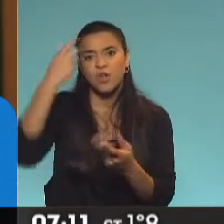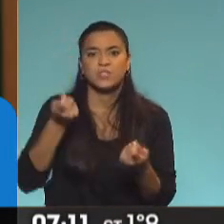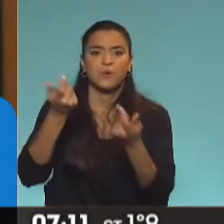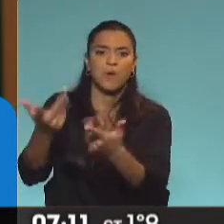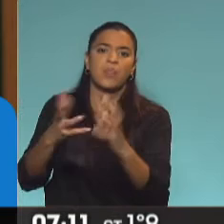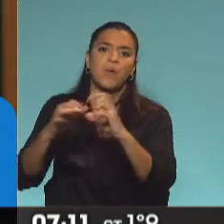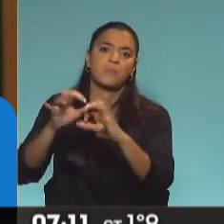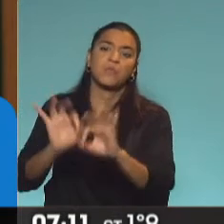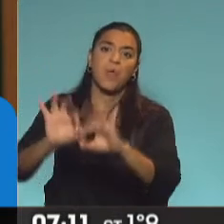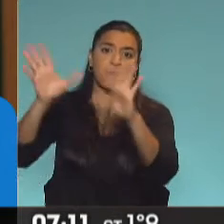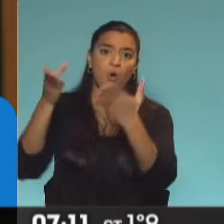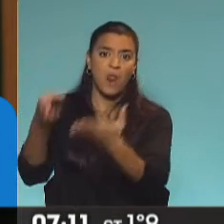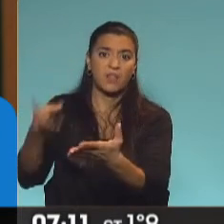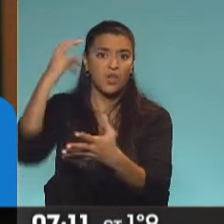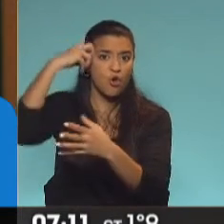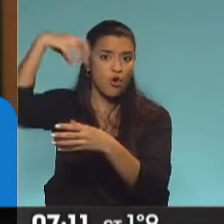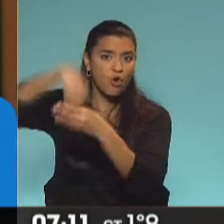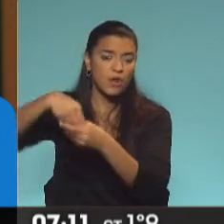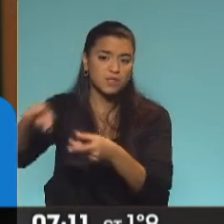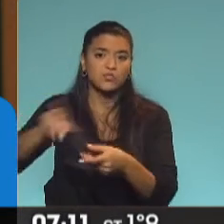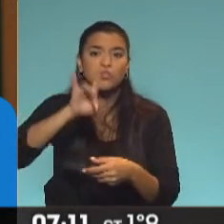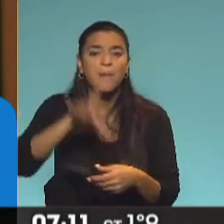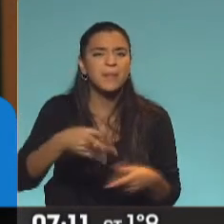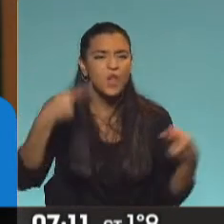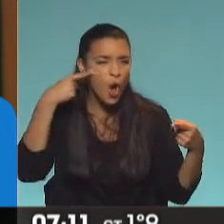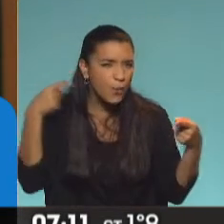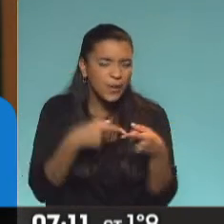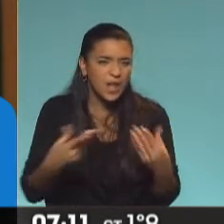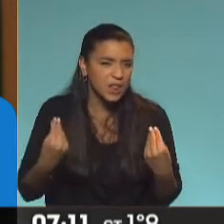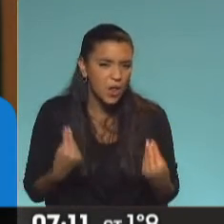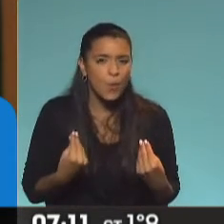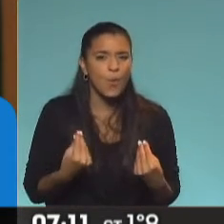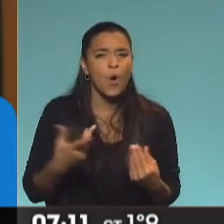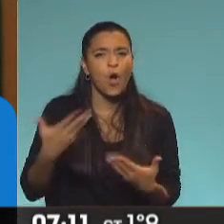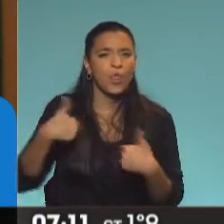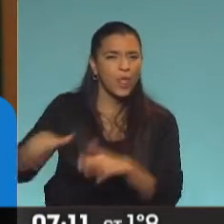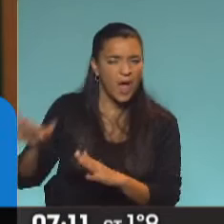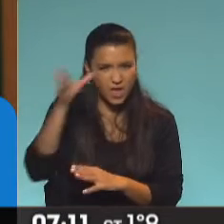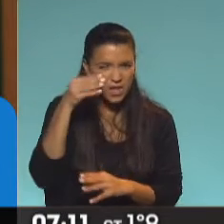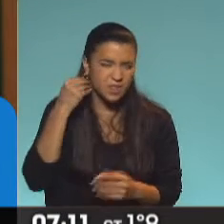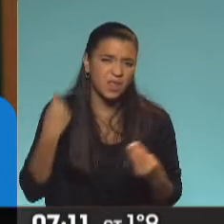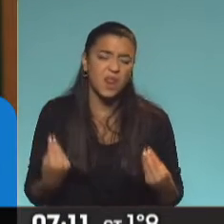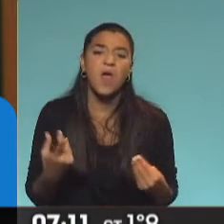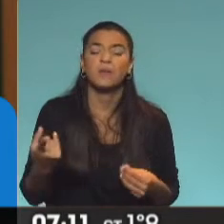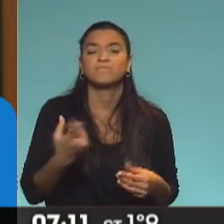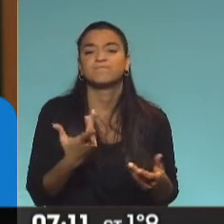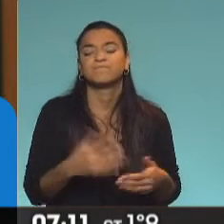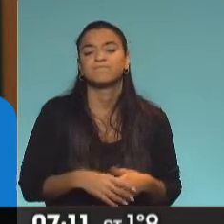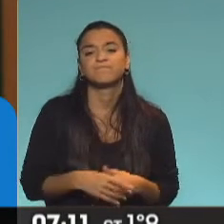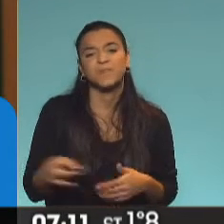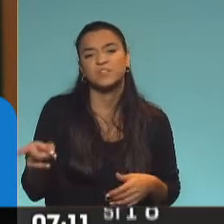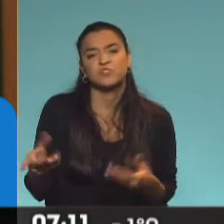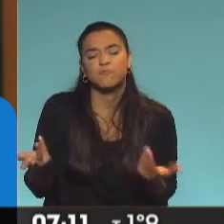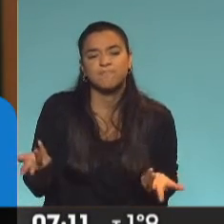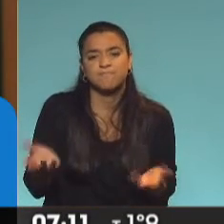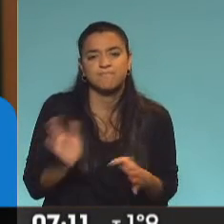más democrático en el Parlamento. Pensar que únicamente el objetivo es garantizar la impunidad a Cristina Fernández de Kirchner no